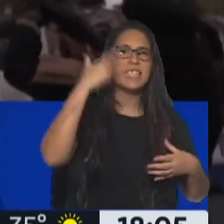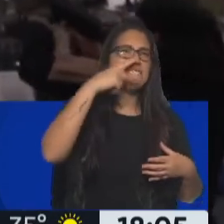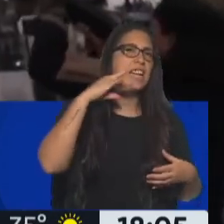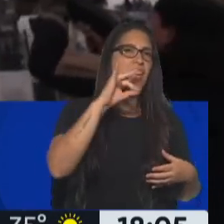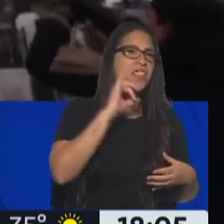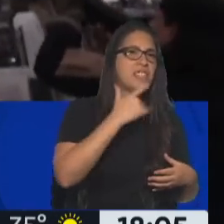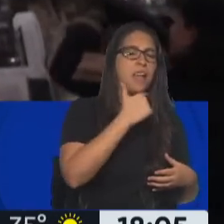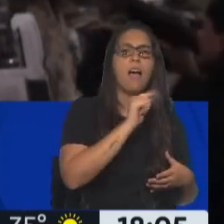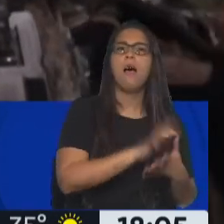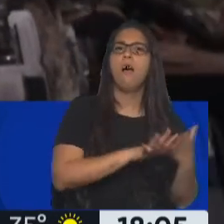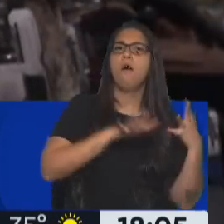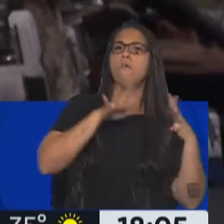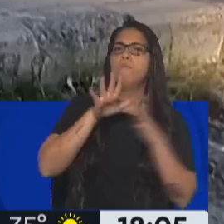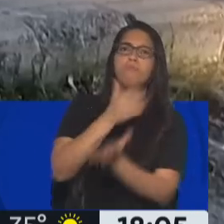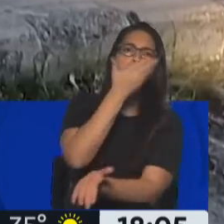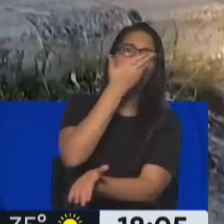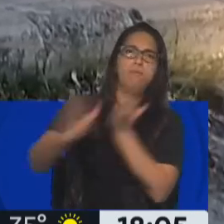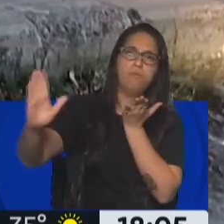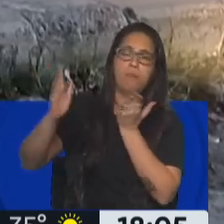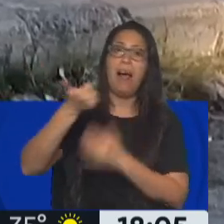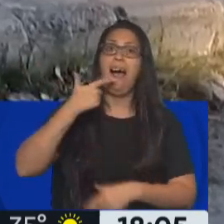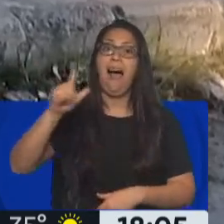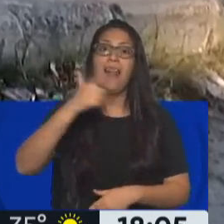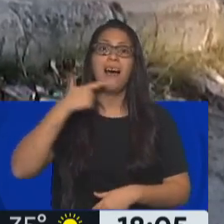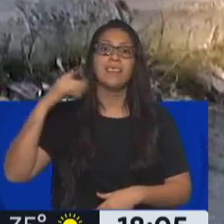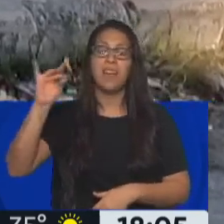terminaron con el gobierno de Bashar al-Assad sorprendió al mundo.